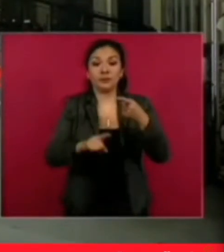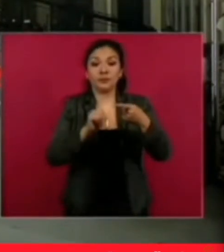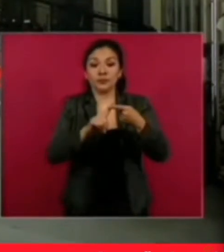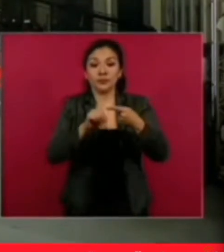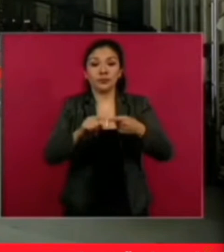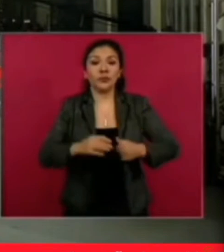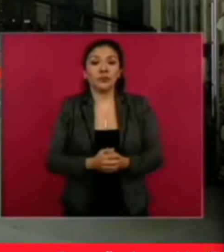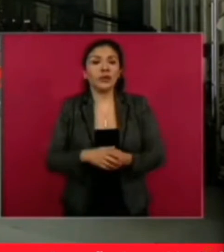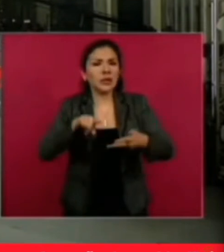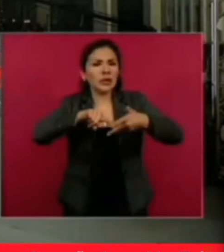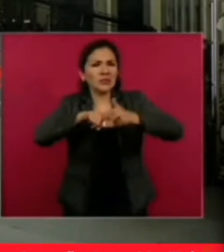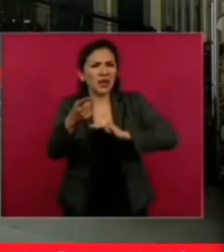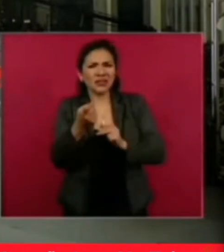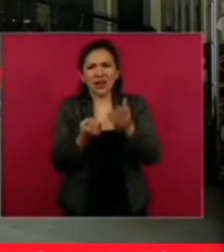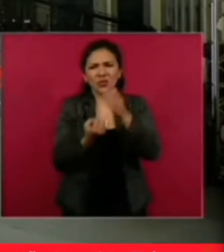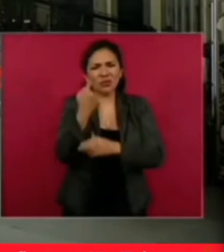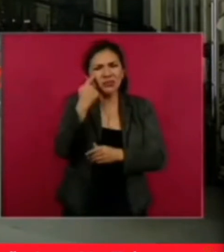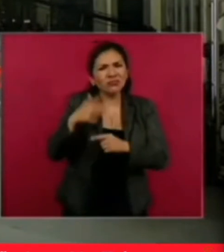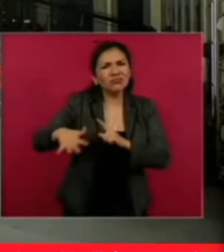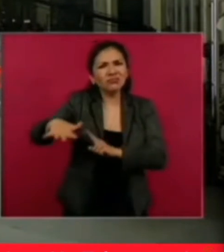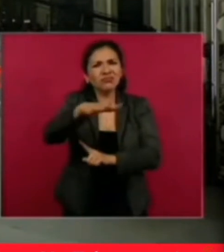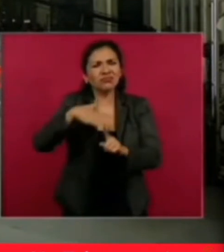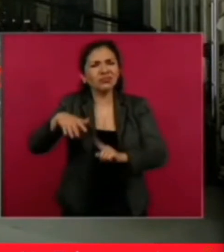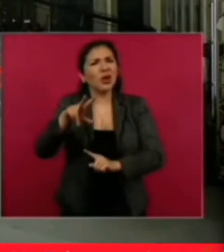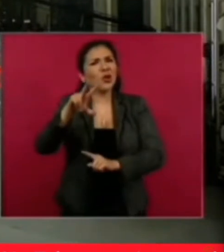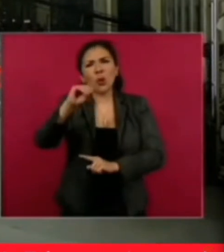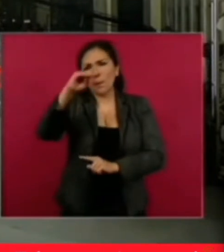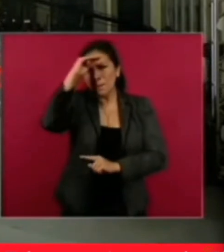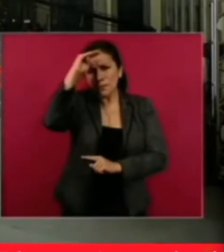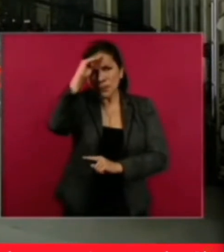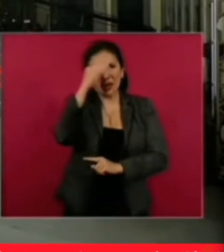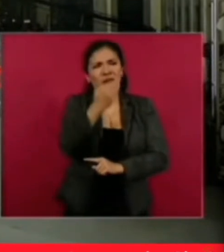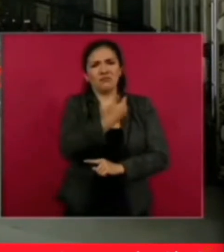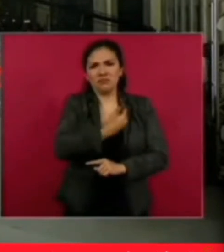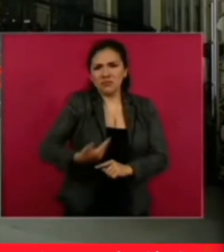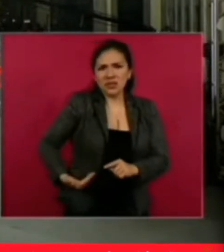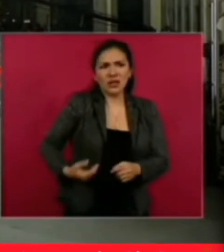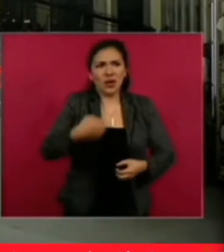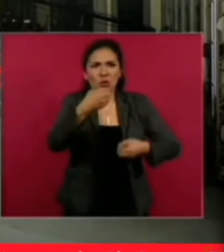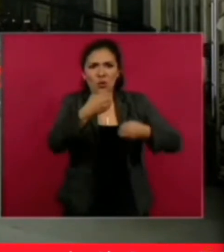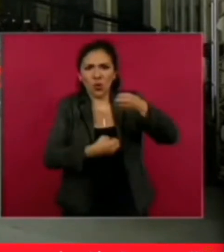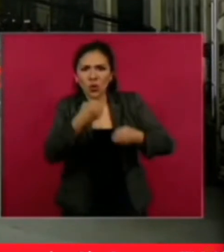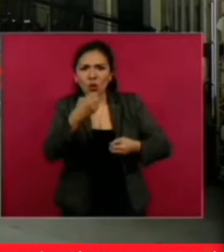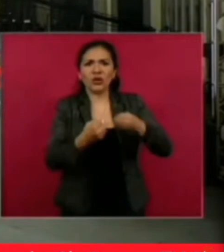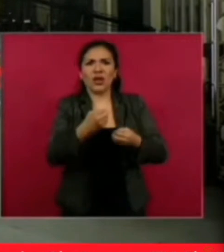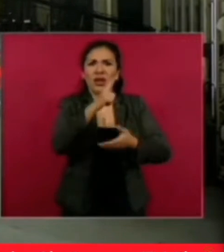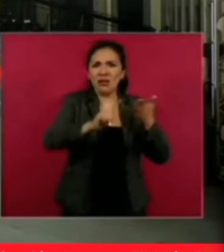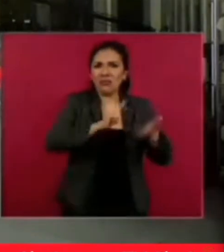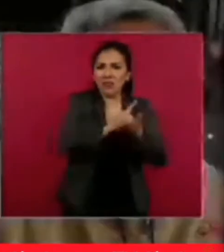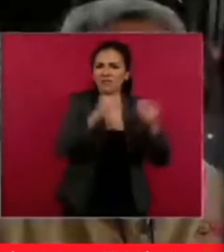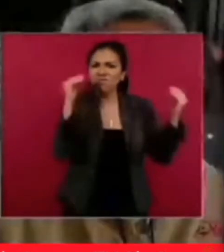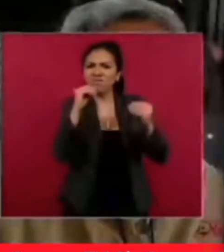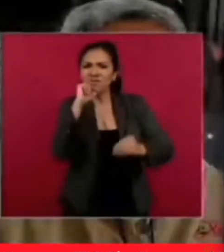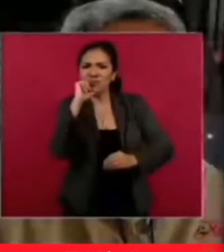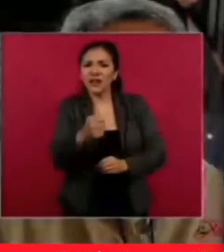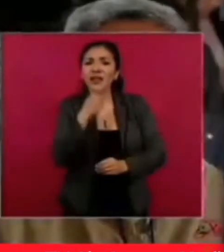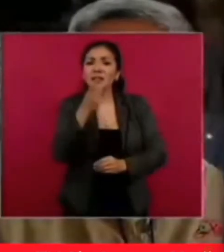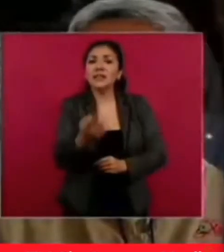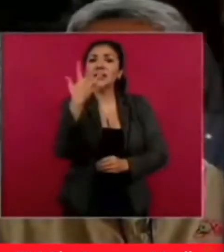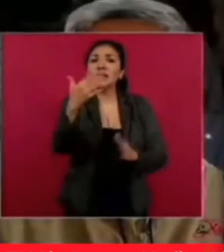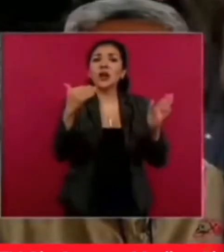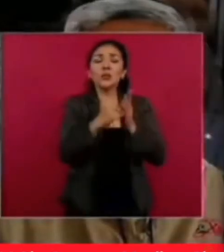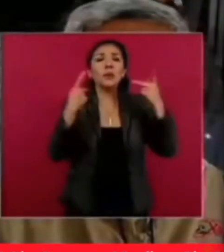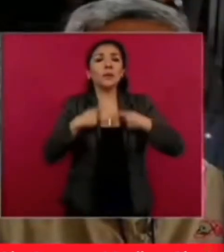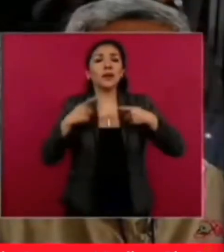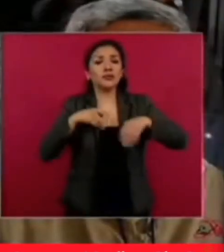surgir un escenario no previsto ni por la Corte, ni por el Ejecutivo, ni por el Legislativo. Los más de 5,000 trabajadores que cada día